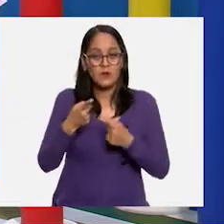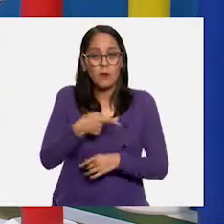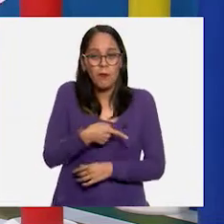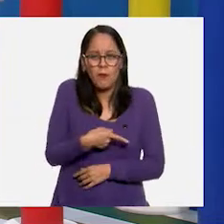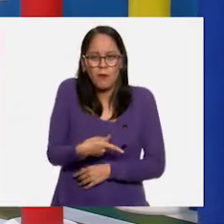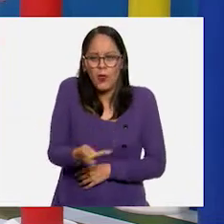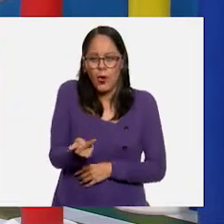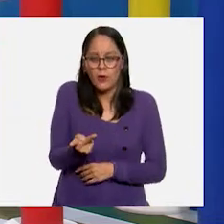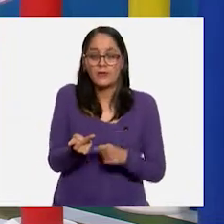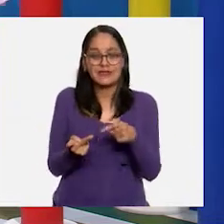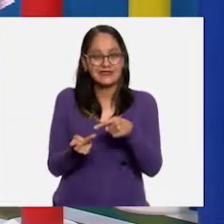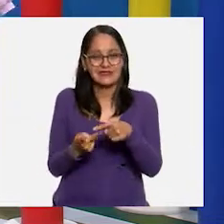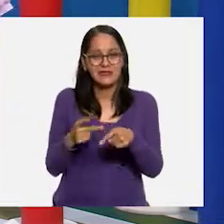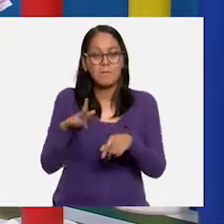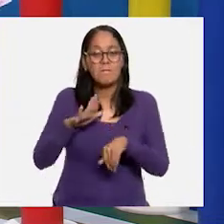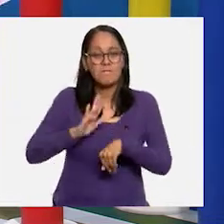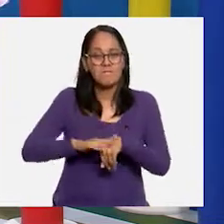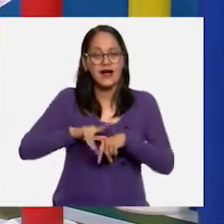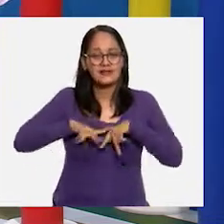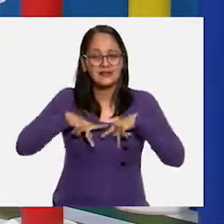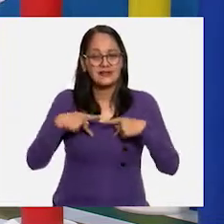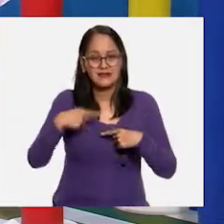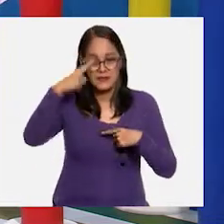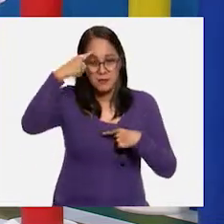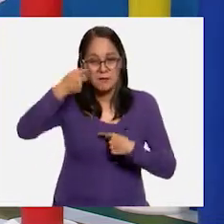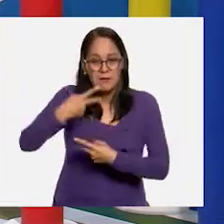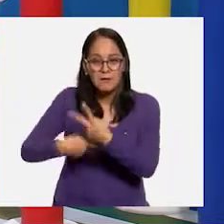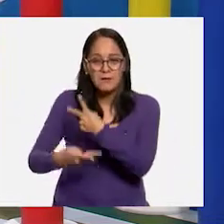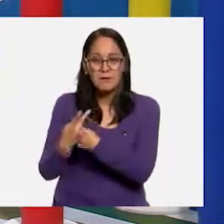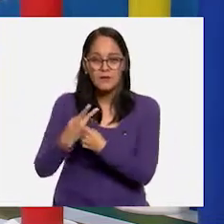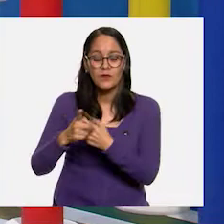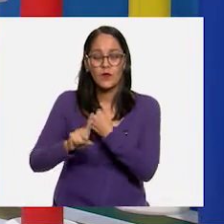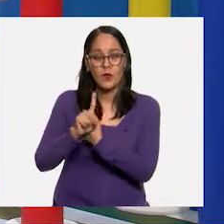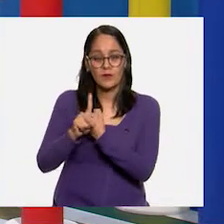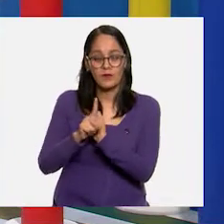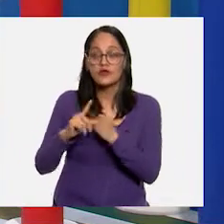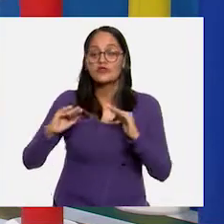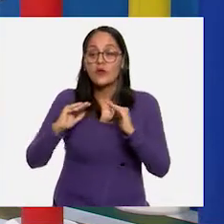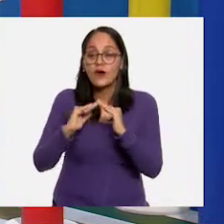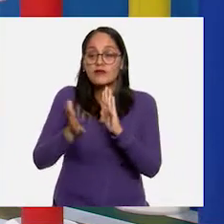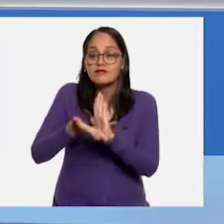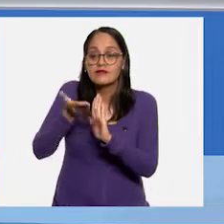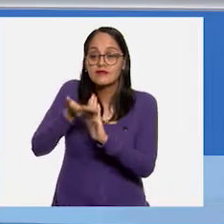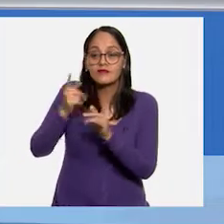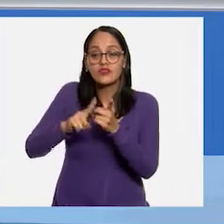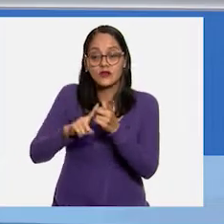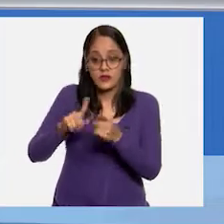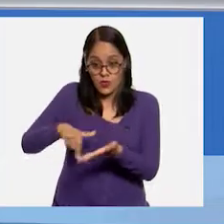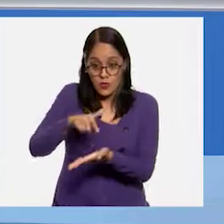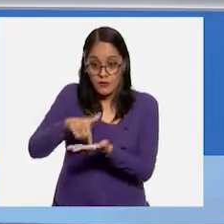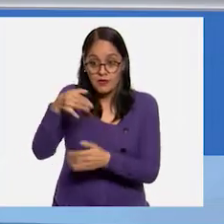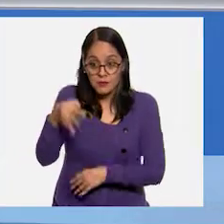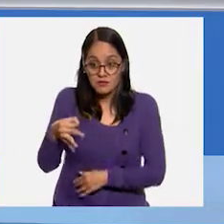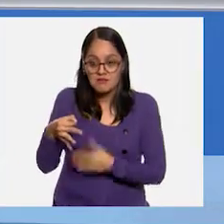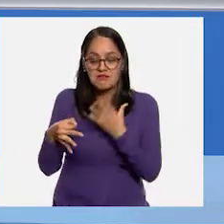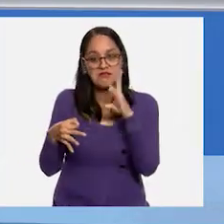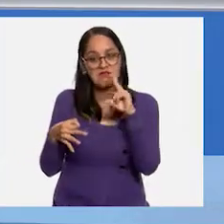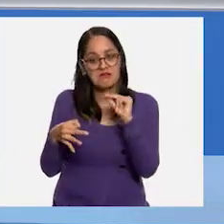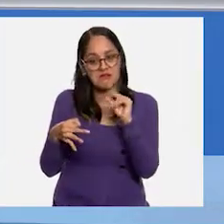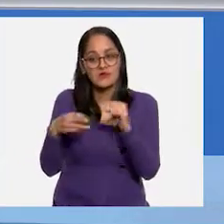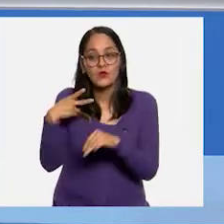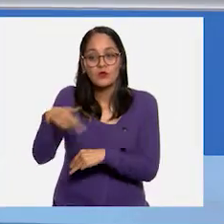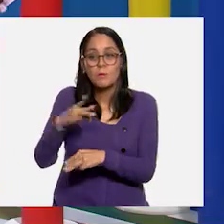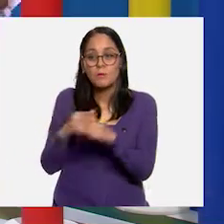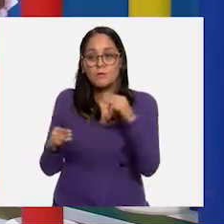las más vulnerables a sufrir un desastre. Construyen sus viviendas en lugares que no son adecuados y los materiales que